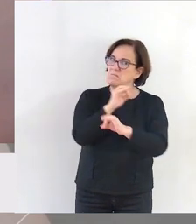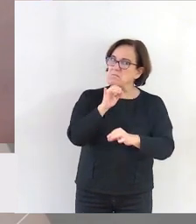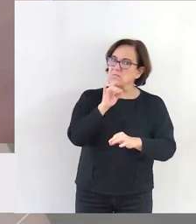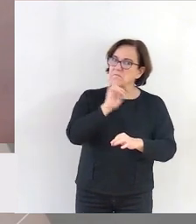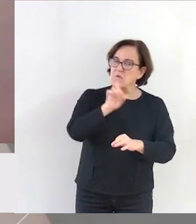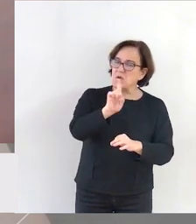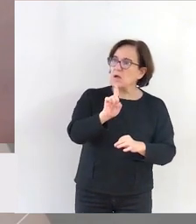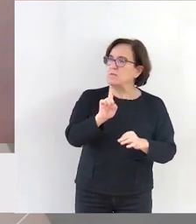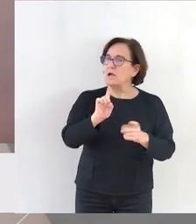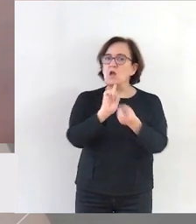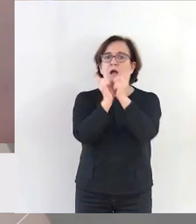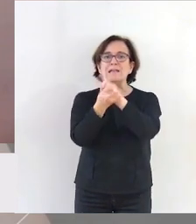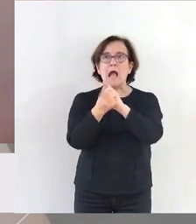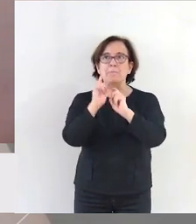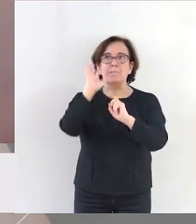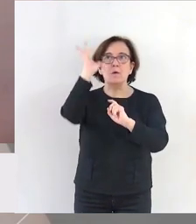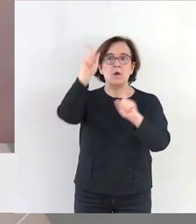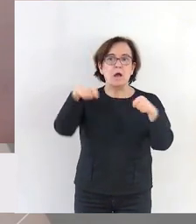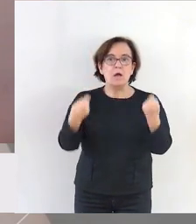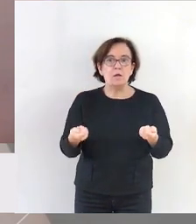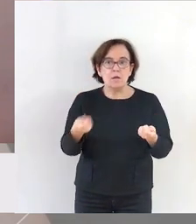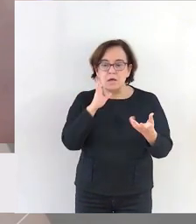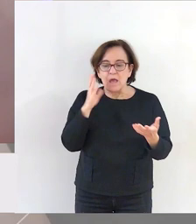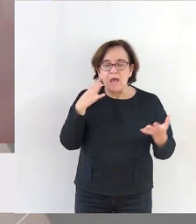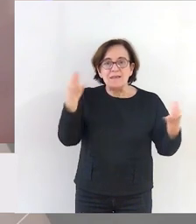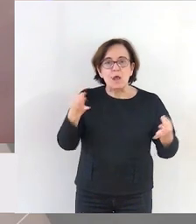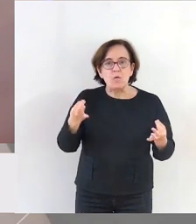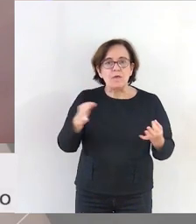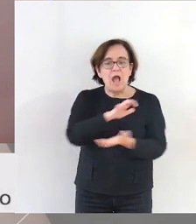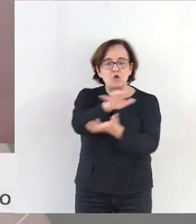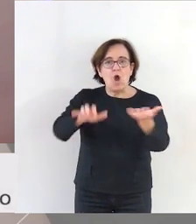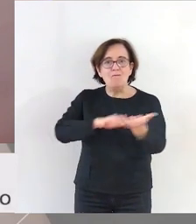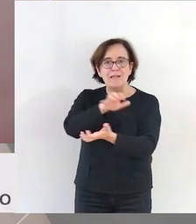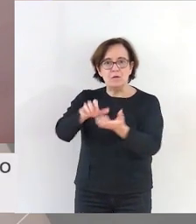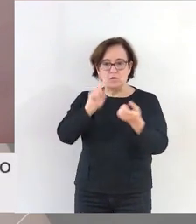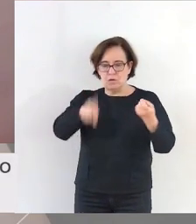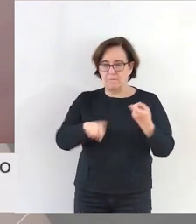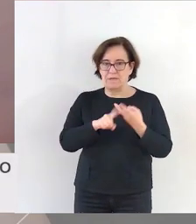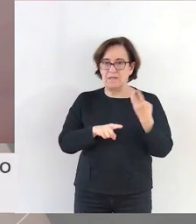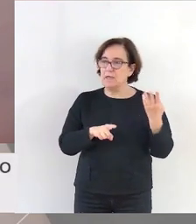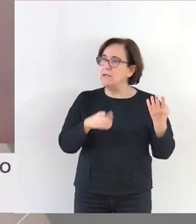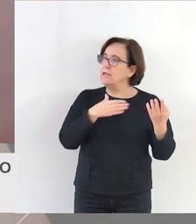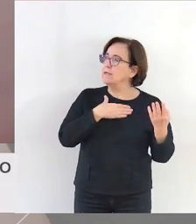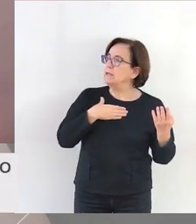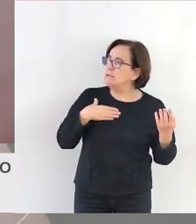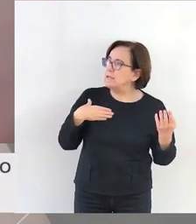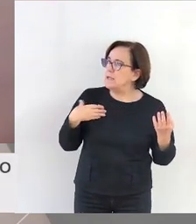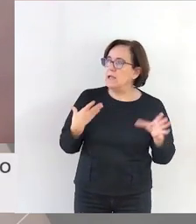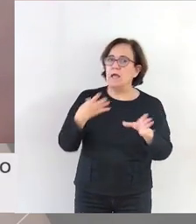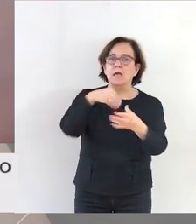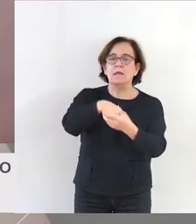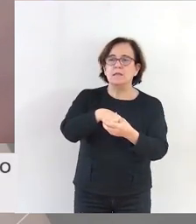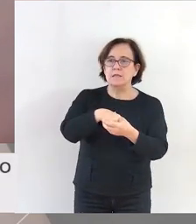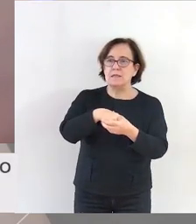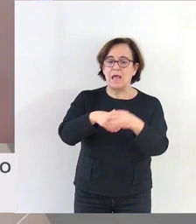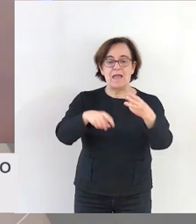eh cambio climático y seguridad y conflictos es decir que quieren quieren que entre esta